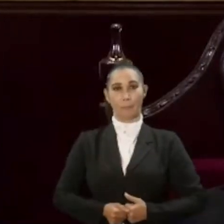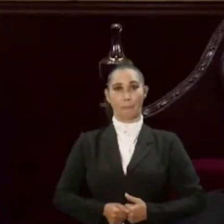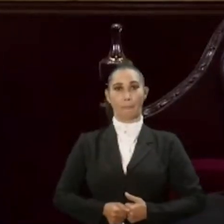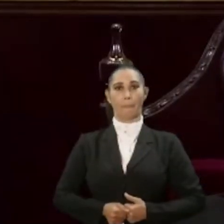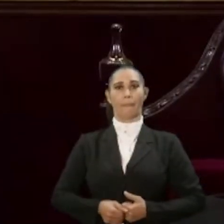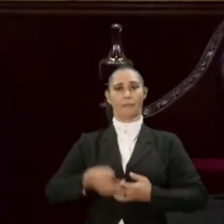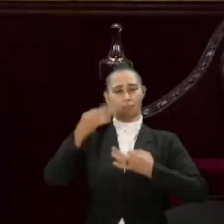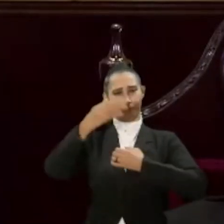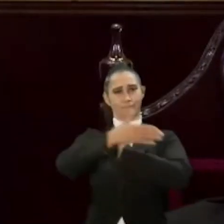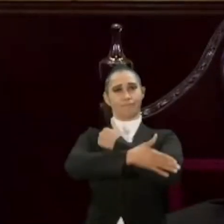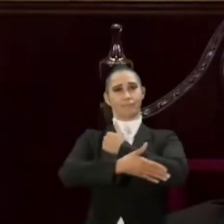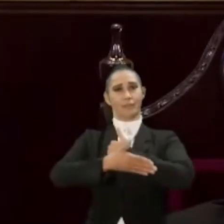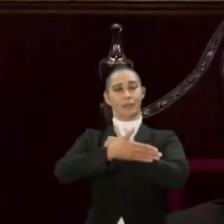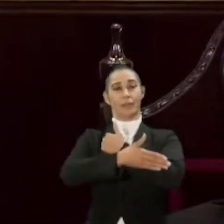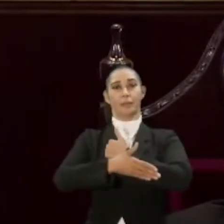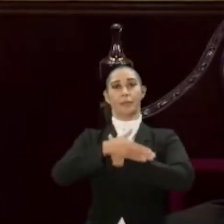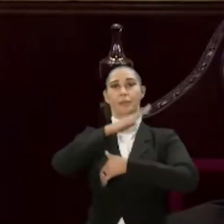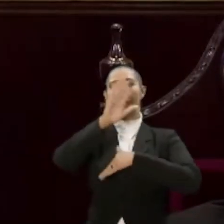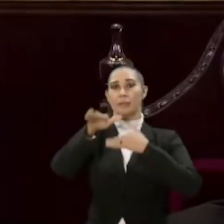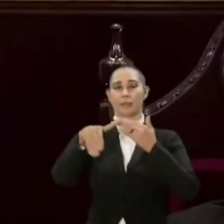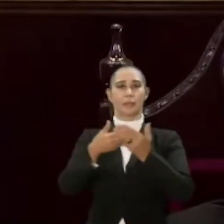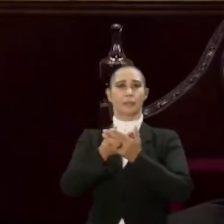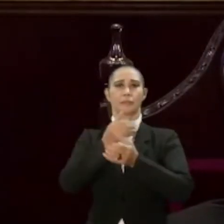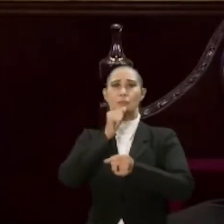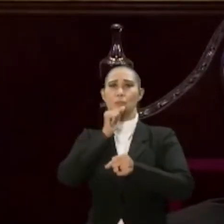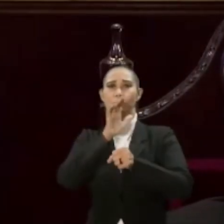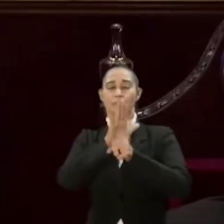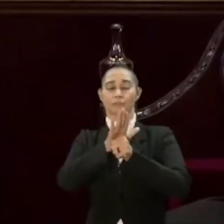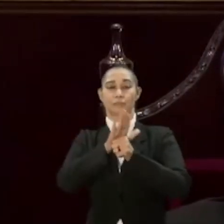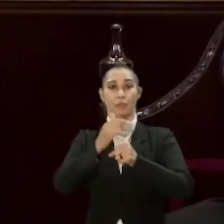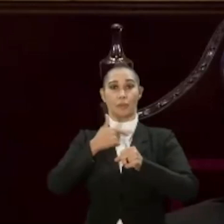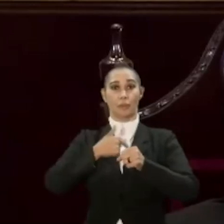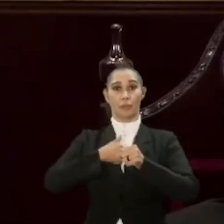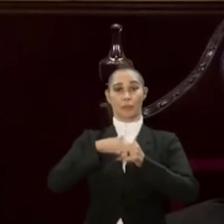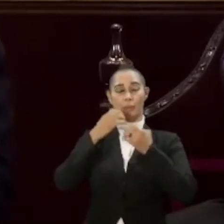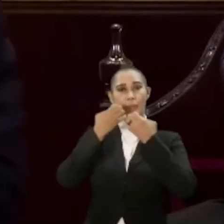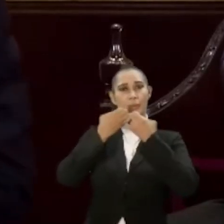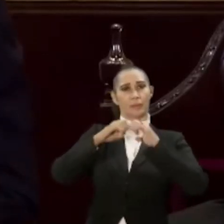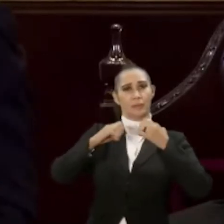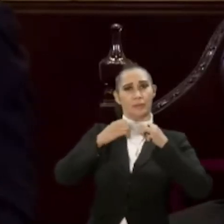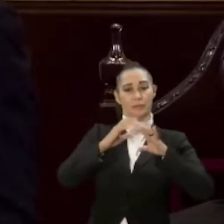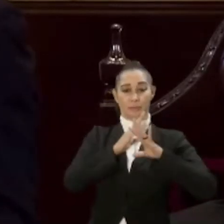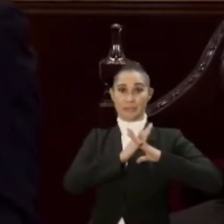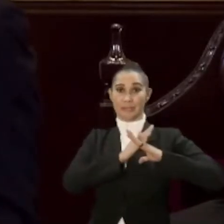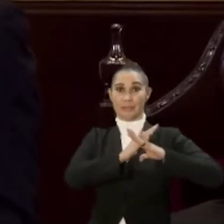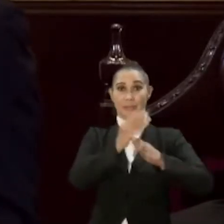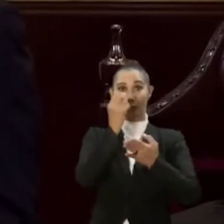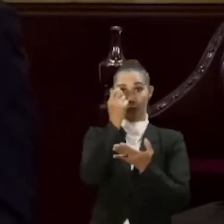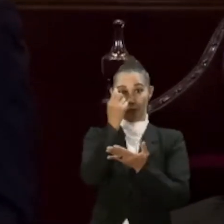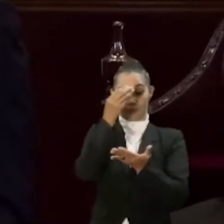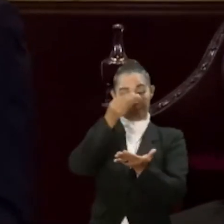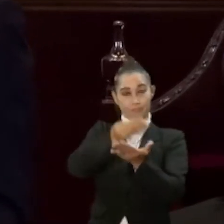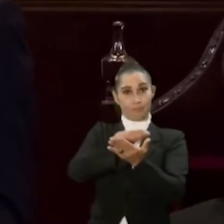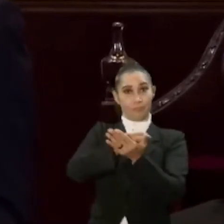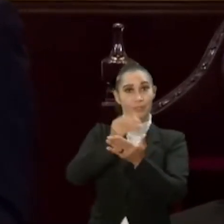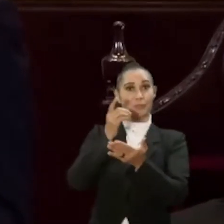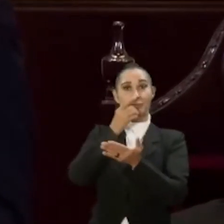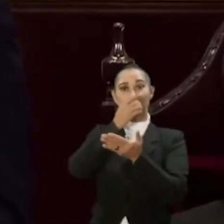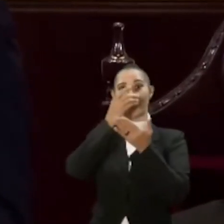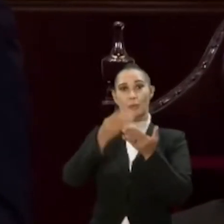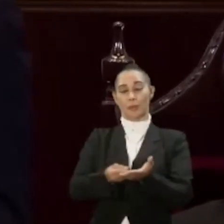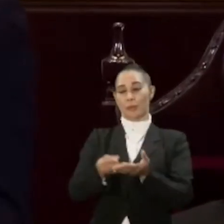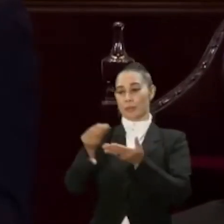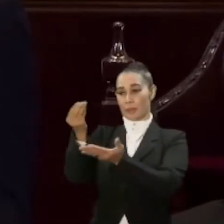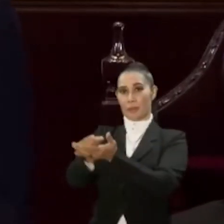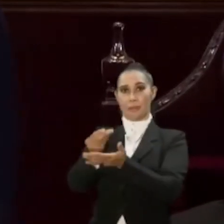He sido fiel a mi pueblo en cada compromiso. He tratado de evitar que un solo peso de los dominicanos vaya a